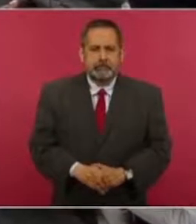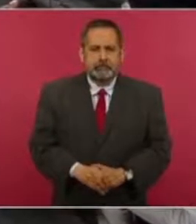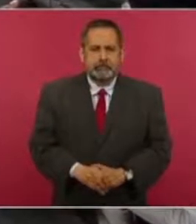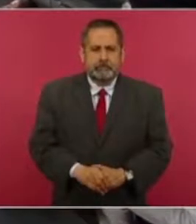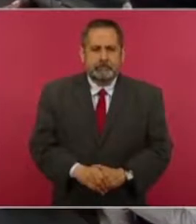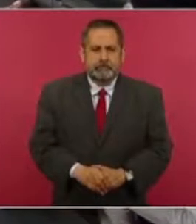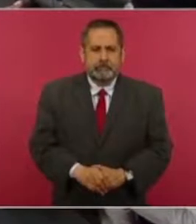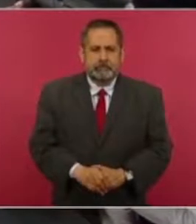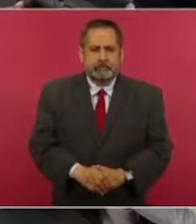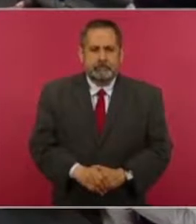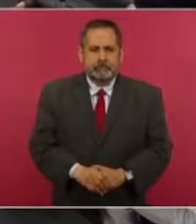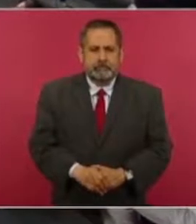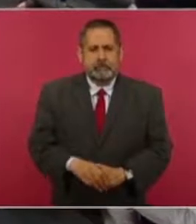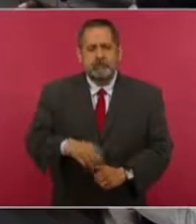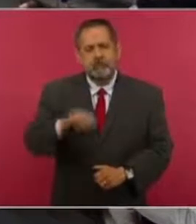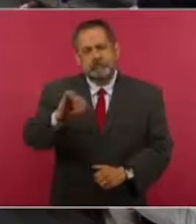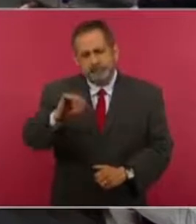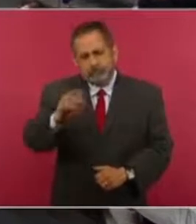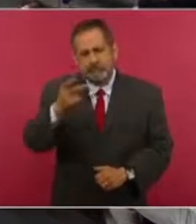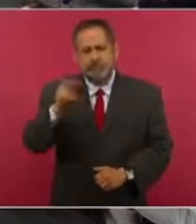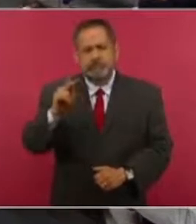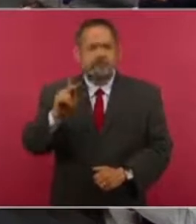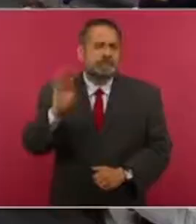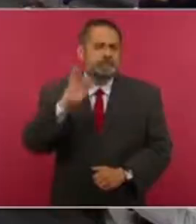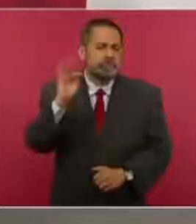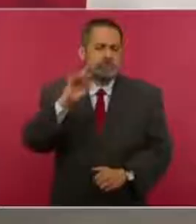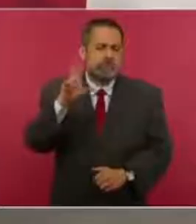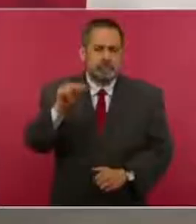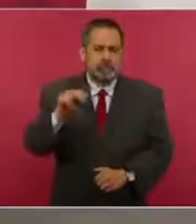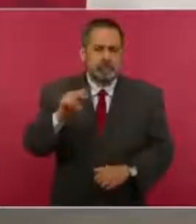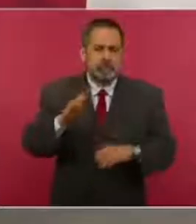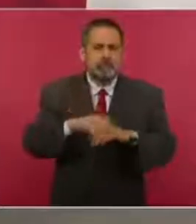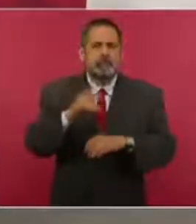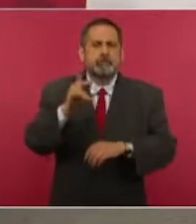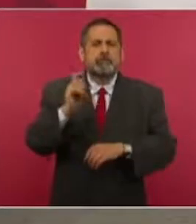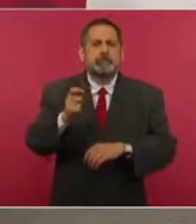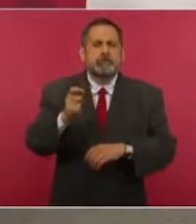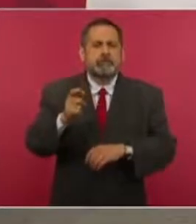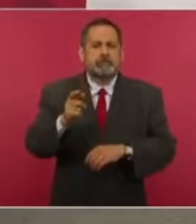Ah, sí, pero a lo mejor no por la cuestión de que